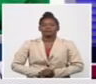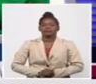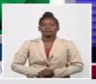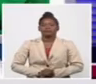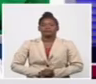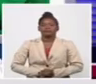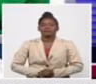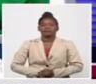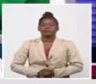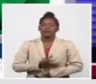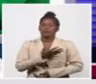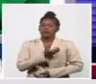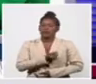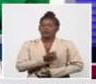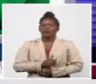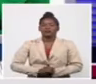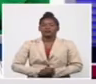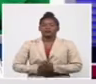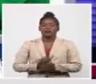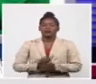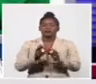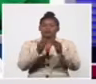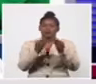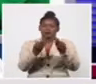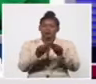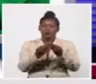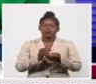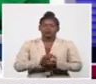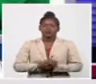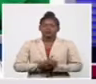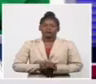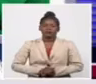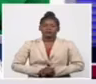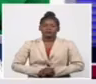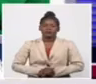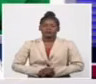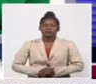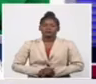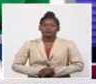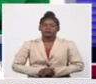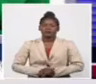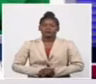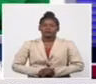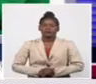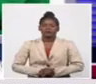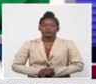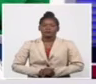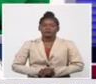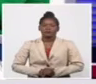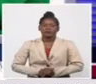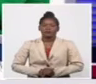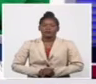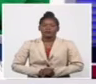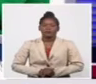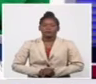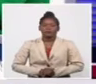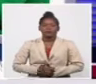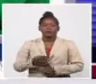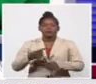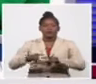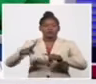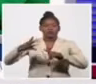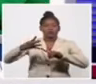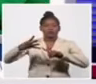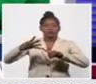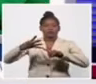Lamentamos nuevamente y damos las condolencias a familiares y amistades. El otro es un paciente